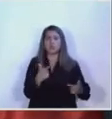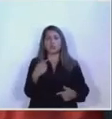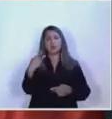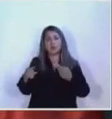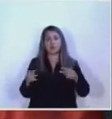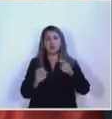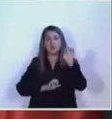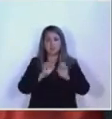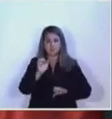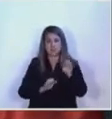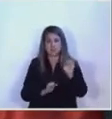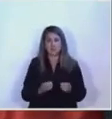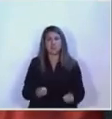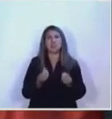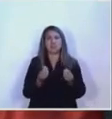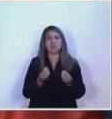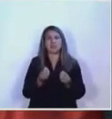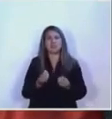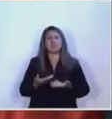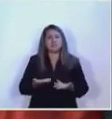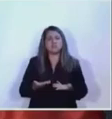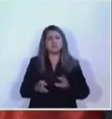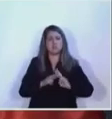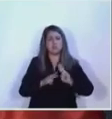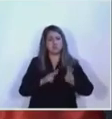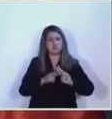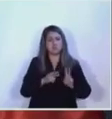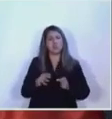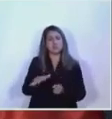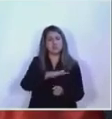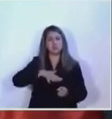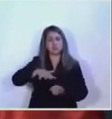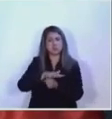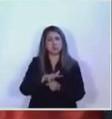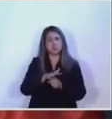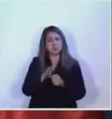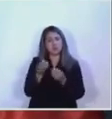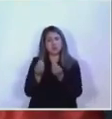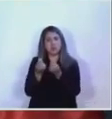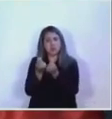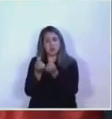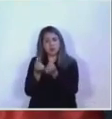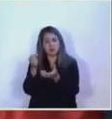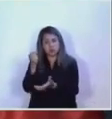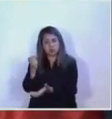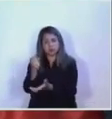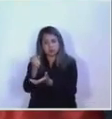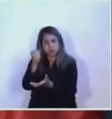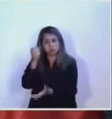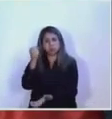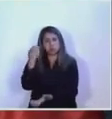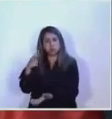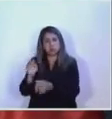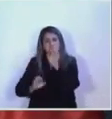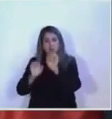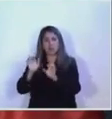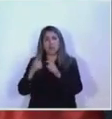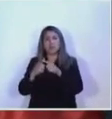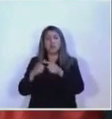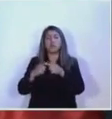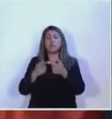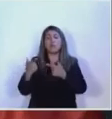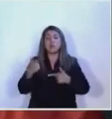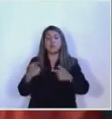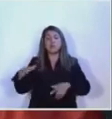empresarios. ¿Qué estamos dispuestos a hacer para resolver la situación de concentración económica, política y social que se ha construido en nuestro